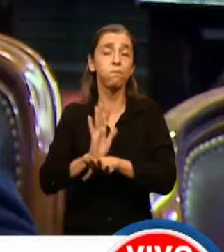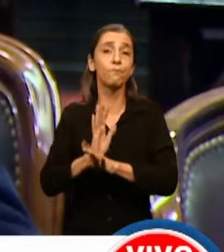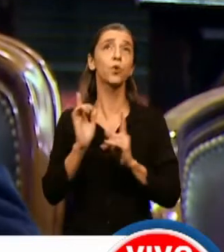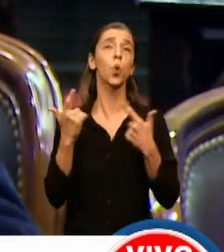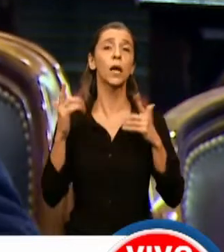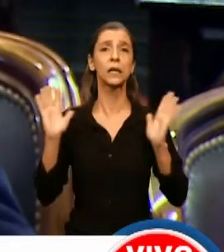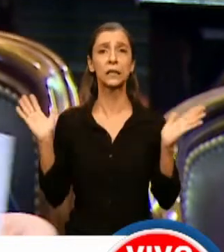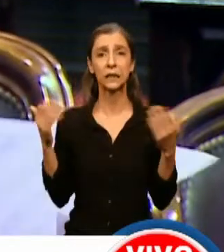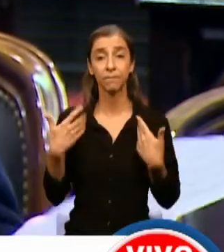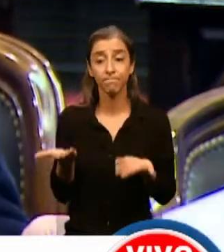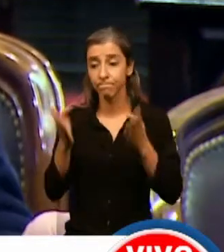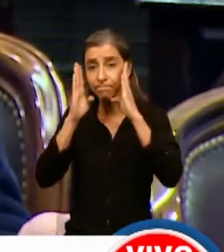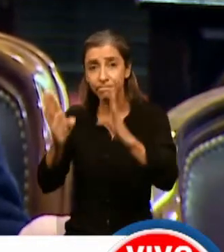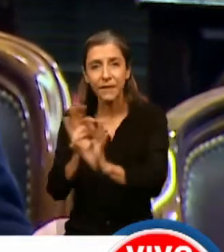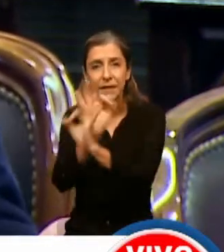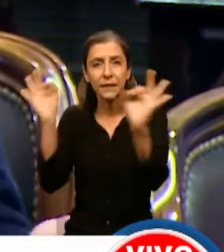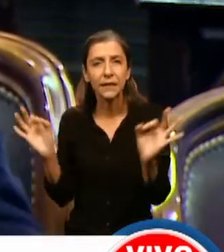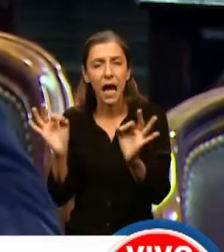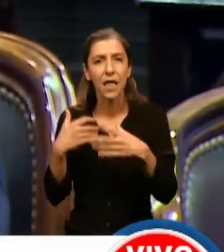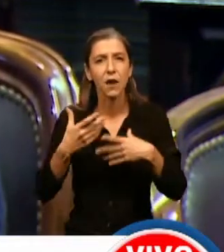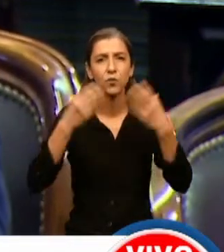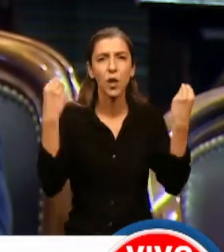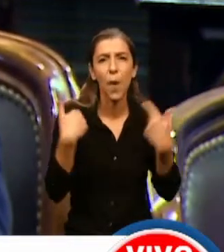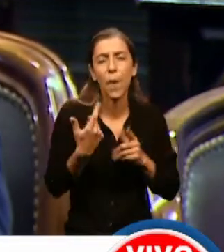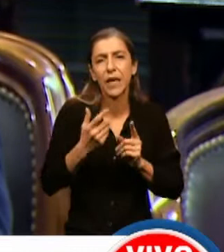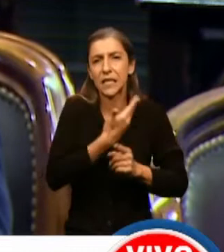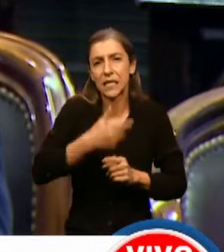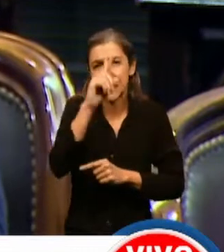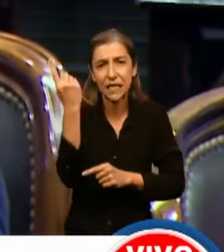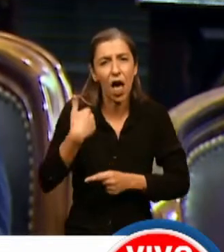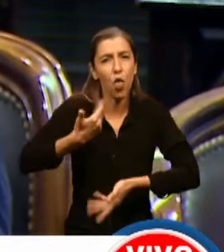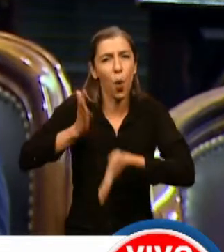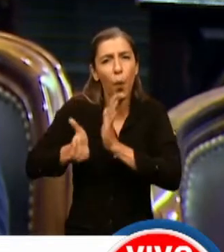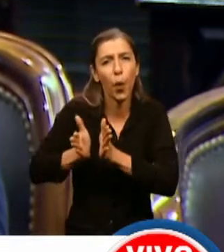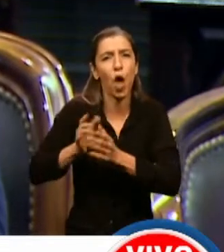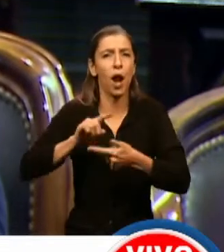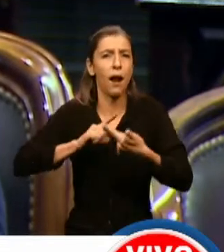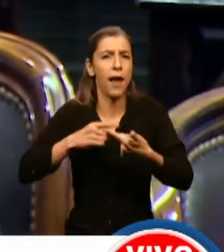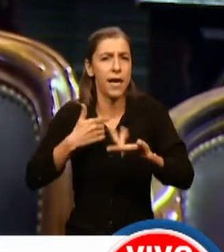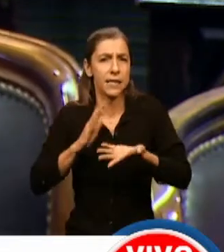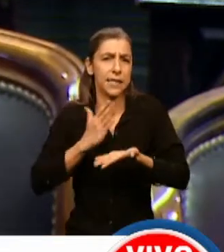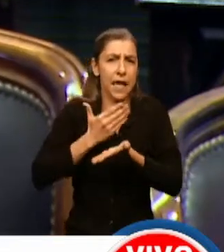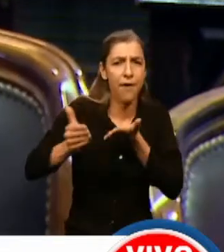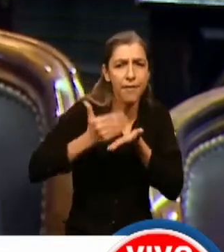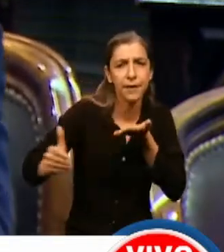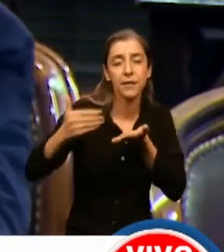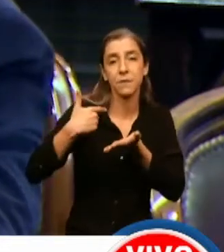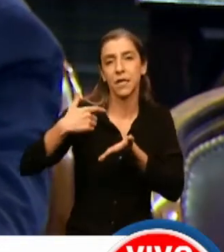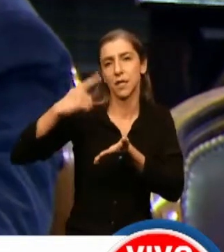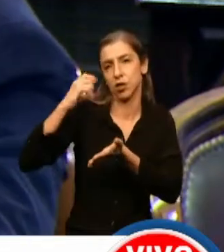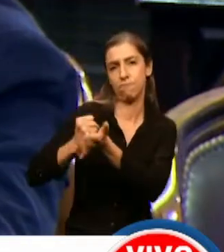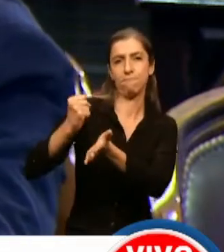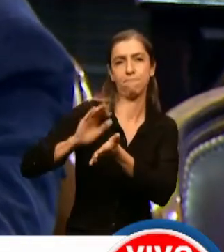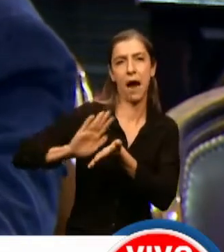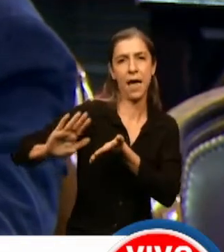de violencia emanadas desde ese Estado, lo que es la encarnizada discriminación, estigmatización a